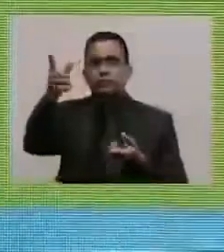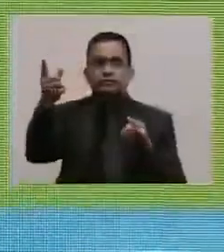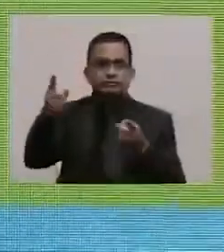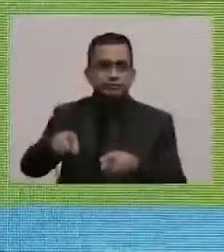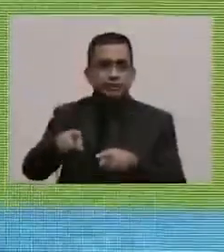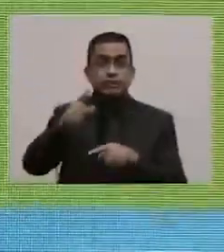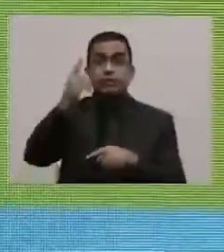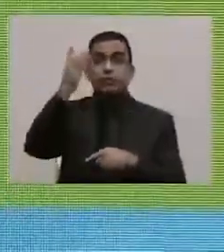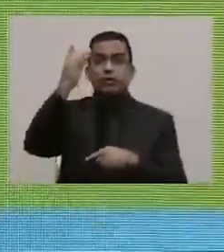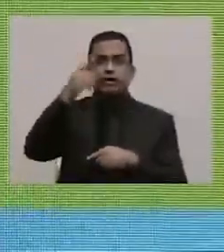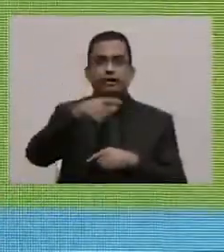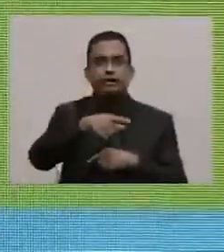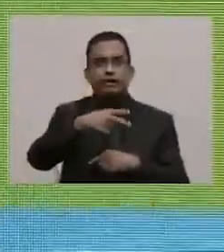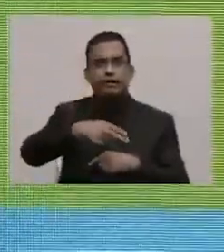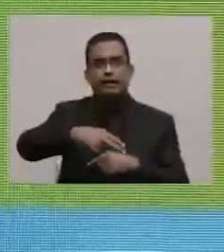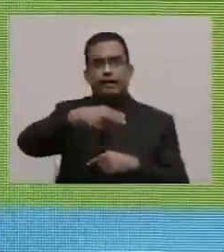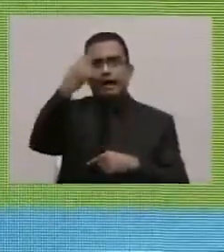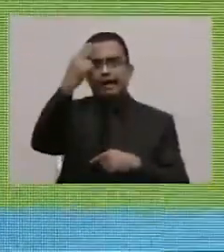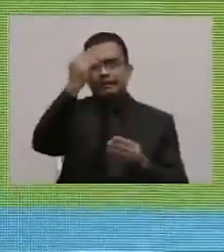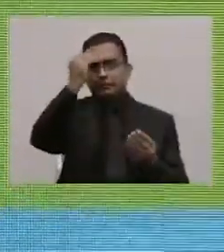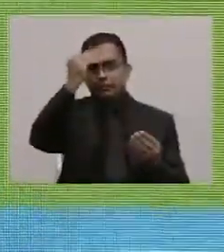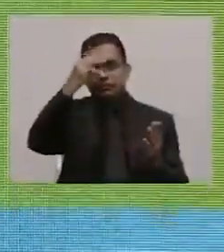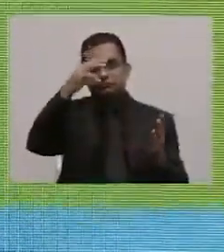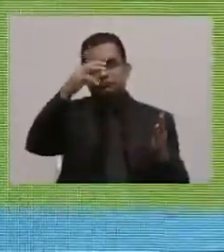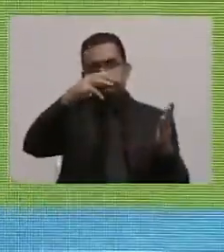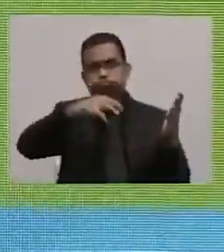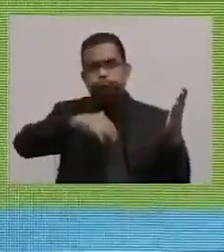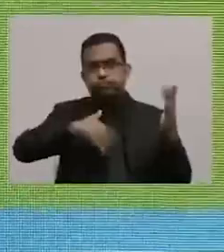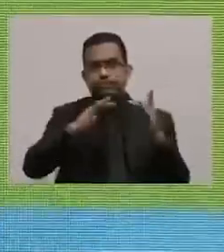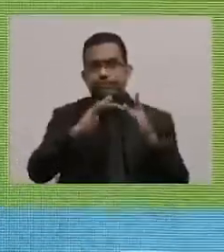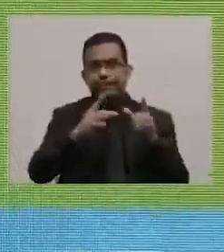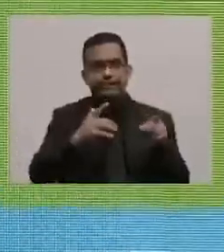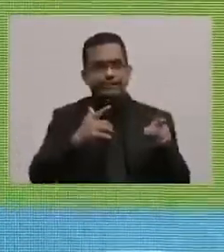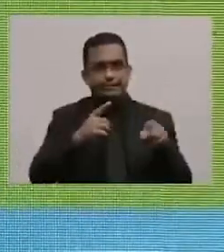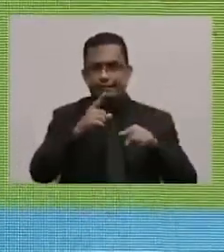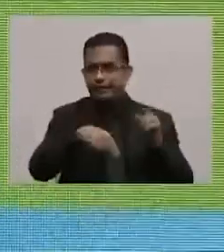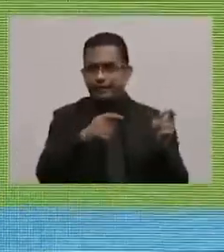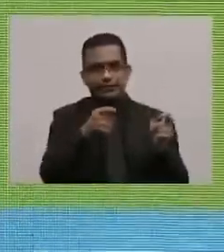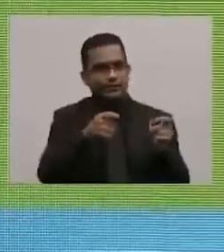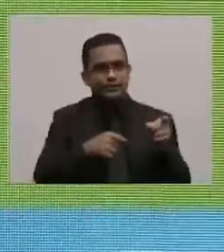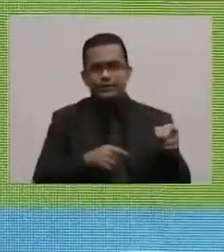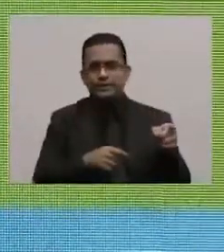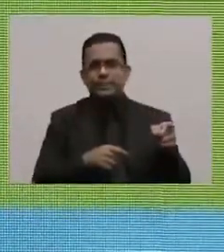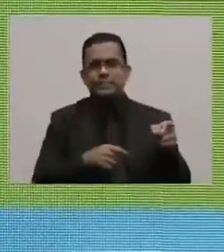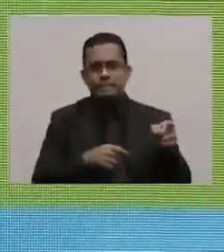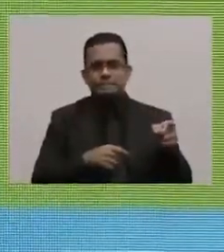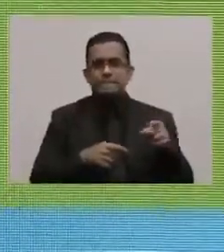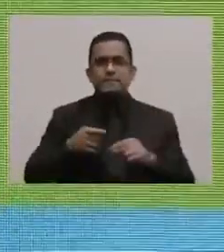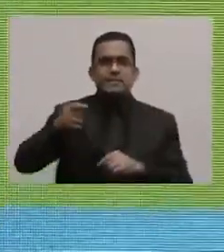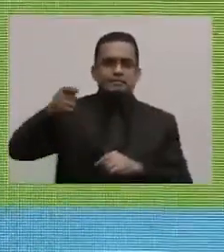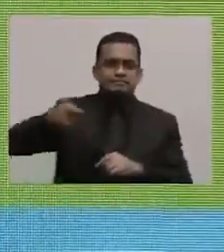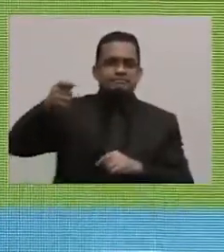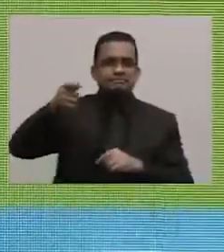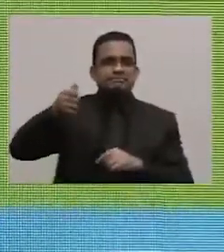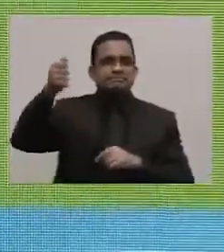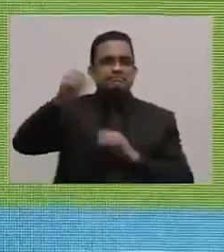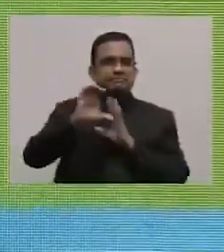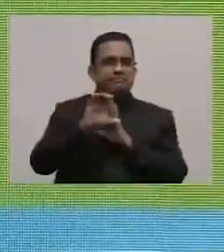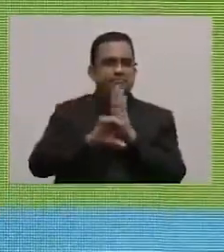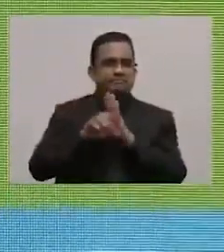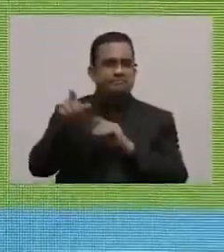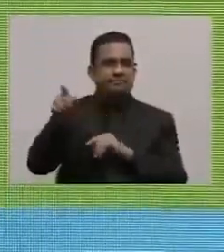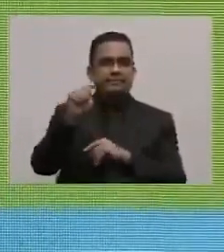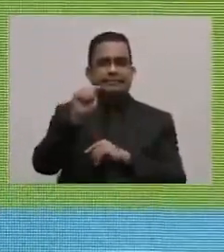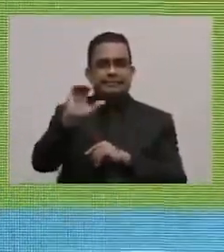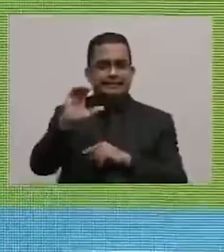enorme capacidad de almacenamiento de los soportes digitales. El Tribunal Constitucional ha sostenido en su sentencia